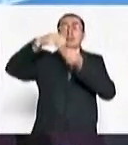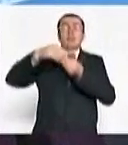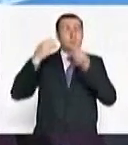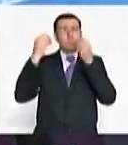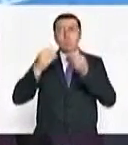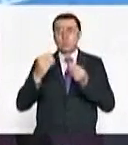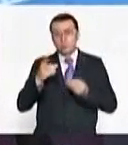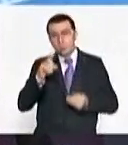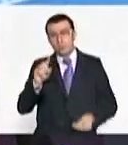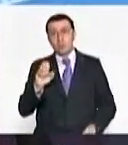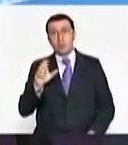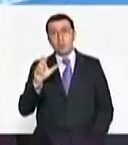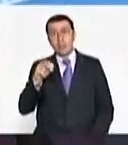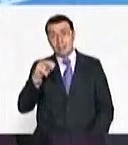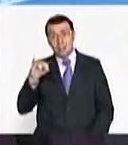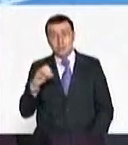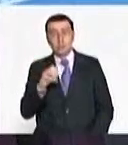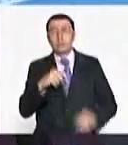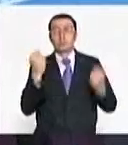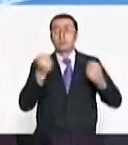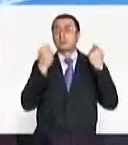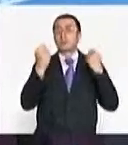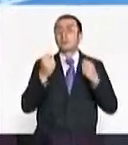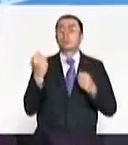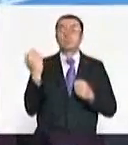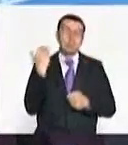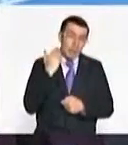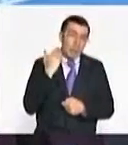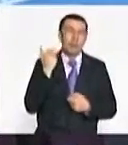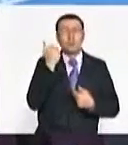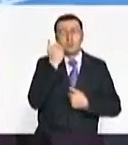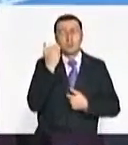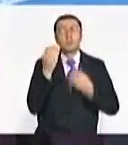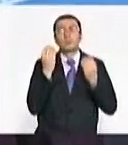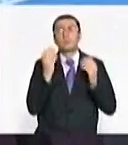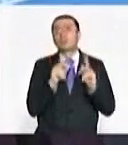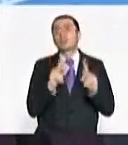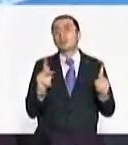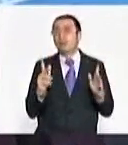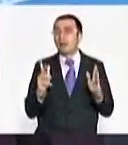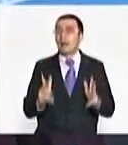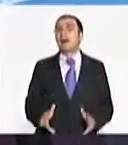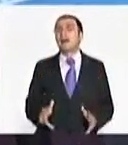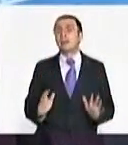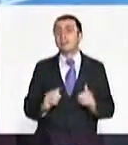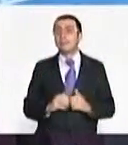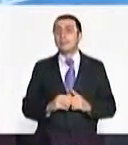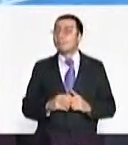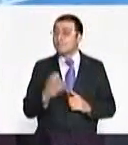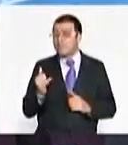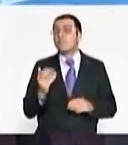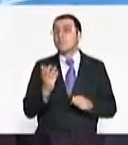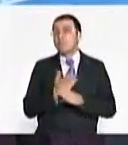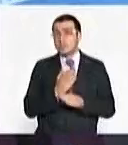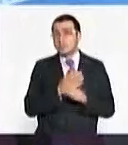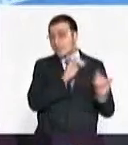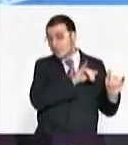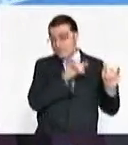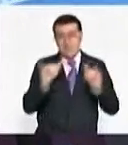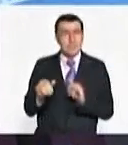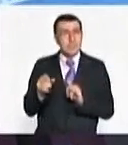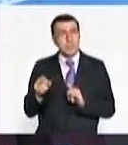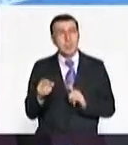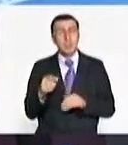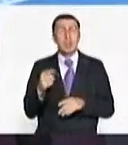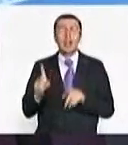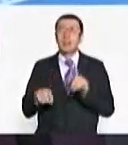de este compuesto, de este oligoelemento, y produjo efectos negativos para la salud. Asimismo, por ejemplo, es un problema muy grave actualmente con el